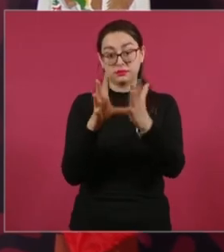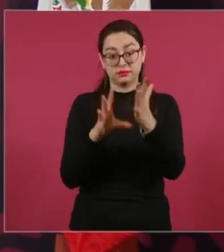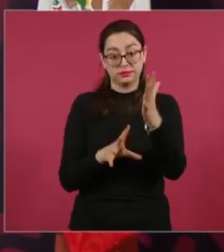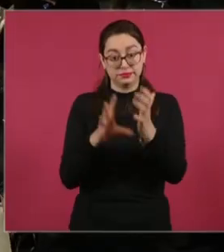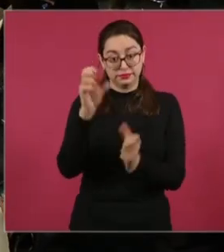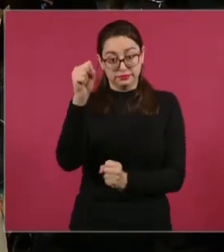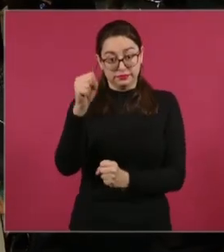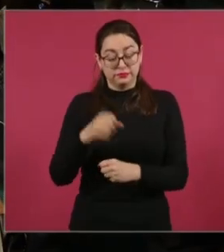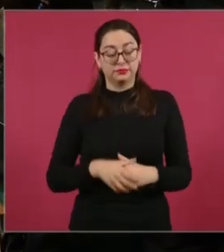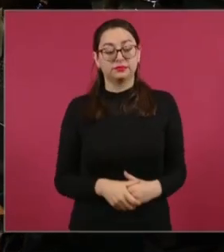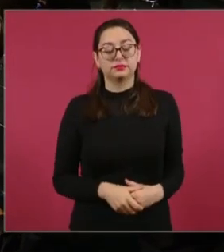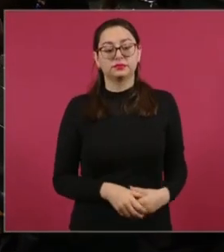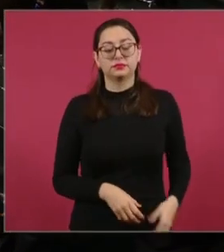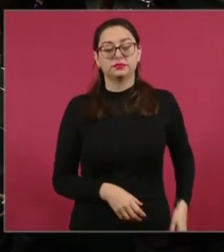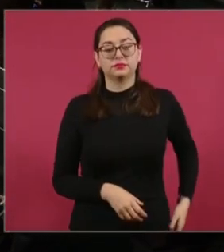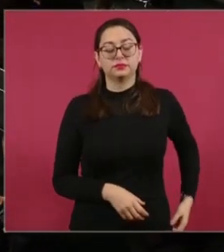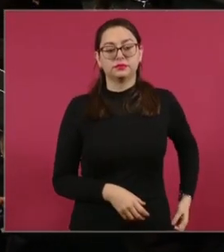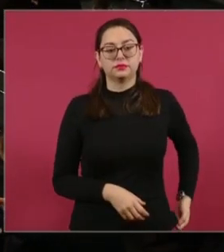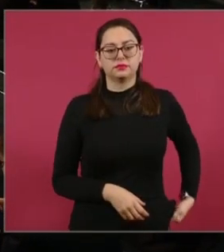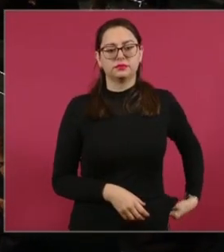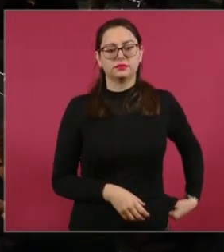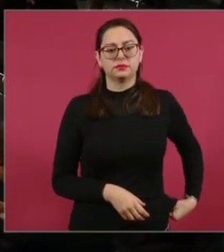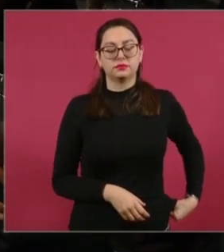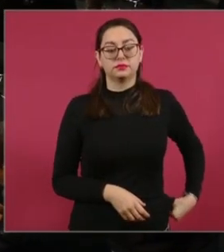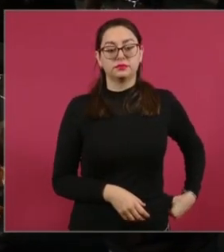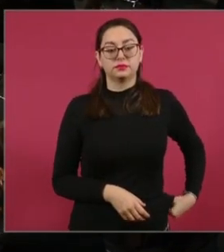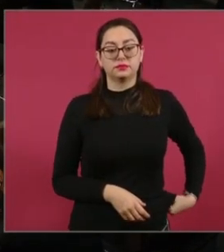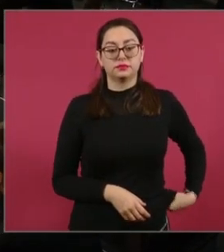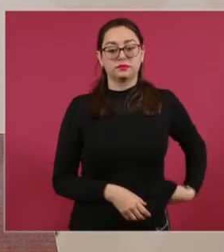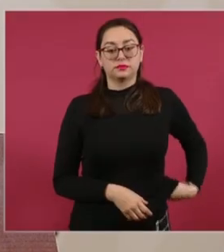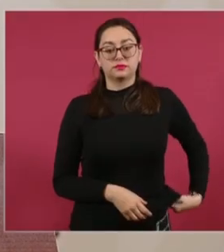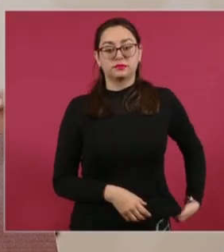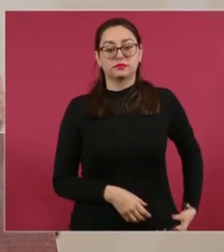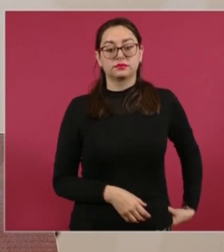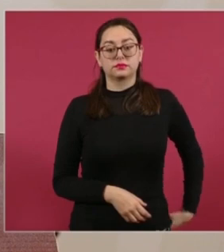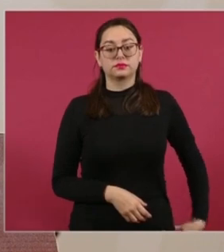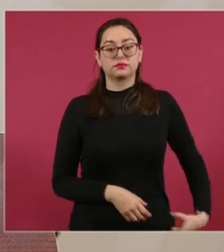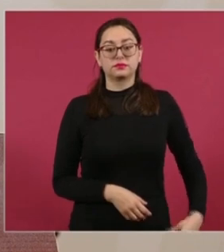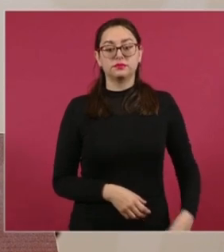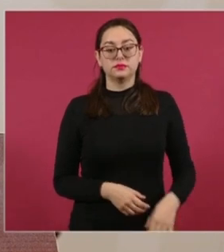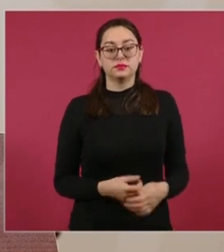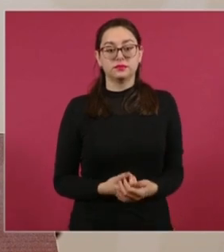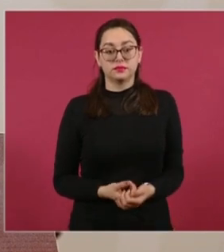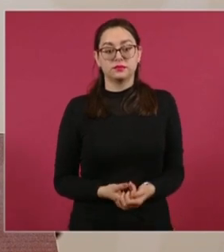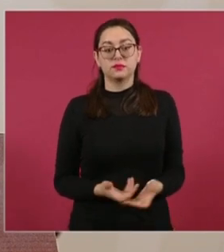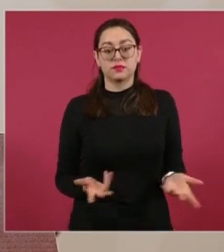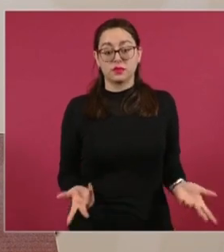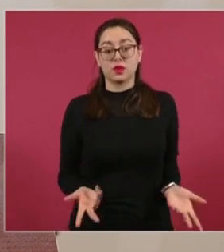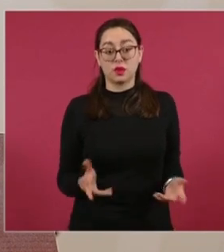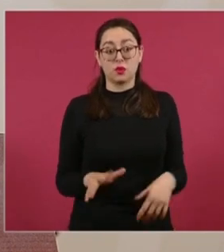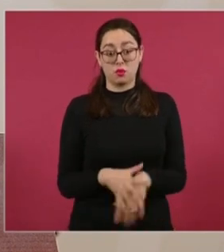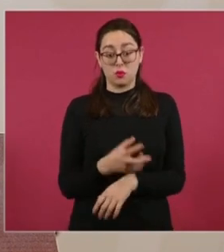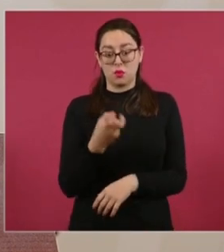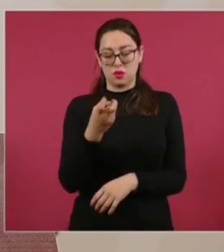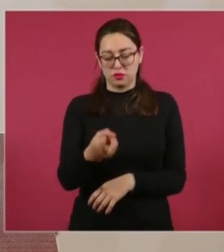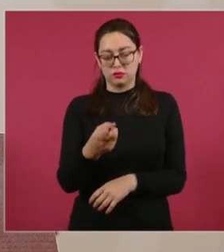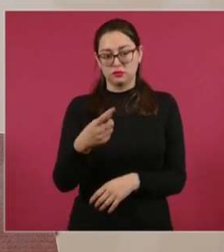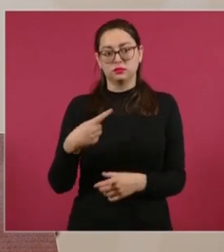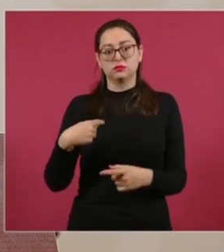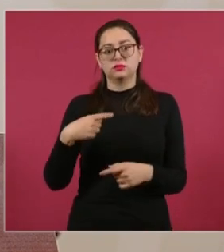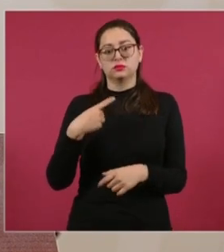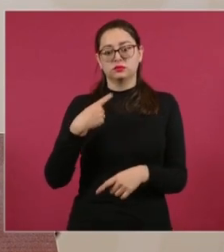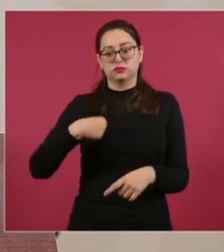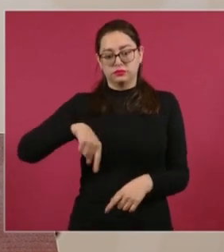Pero por eso ahora que vamos a conmemorar un año más de la Constitución del 17,